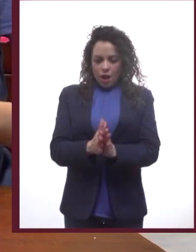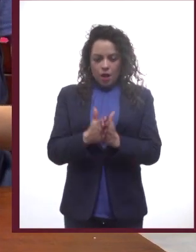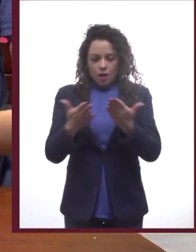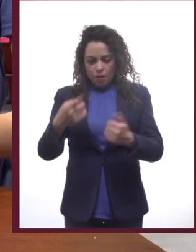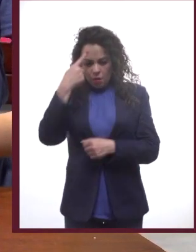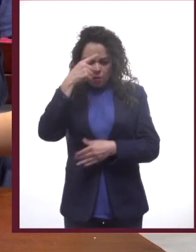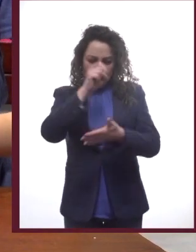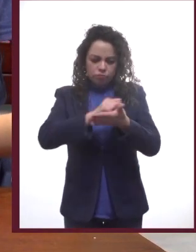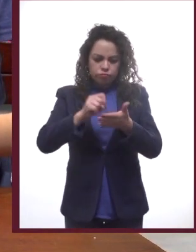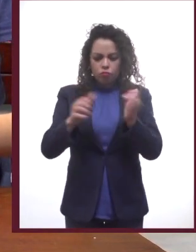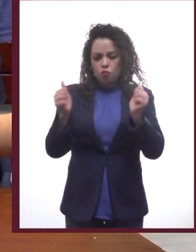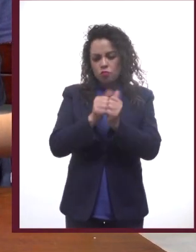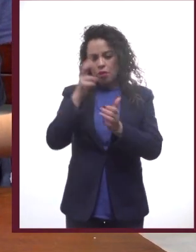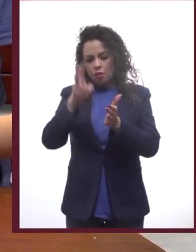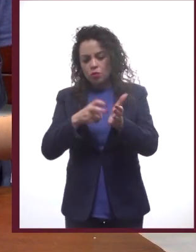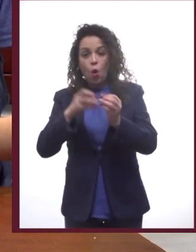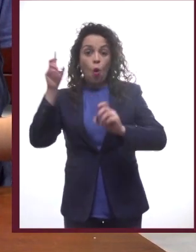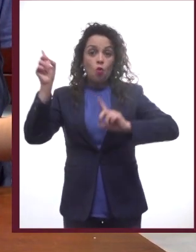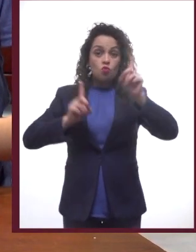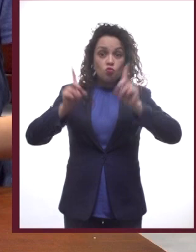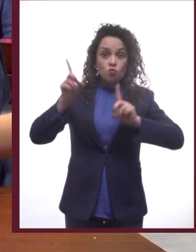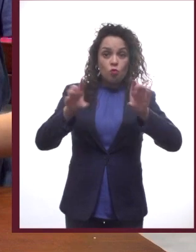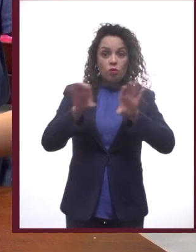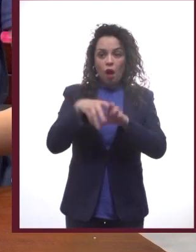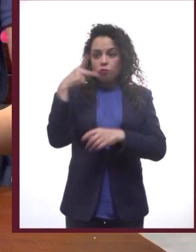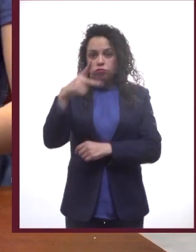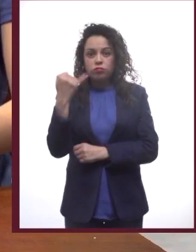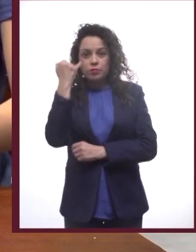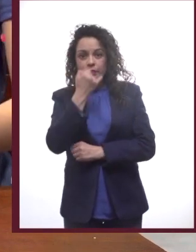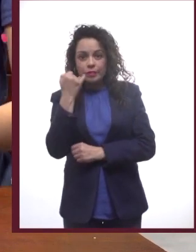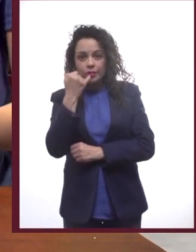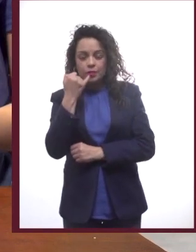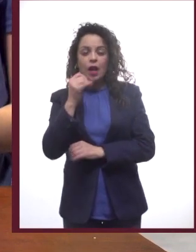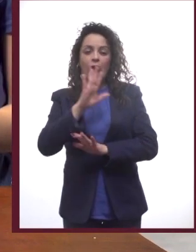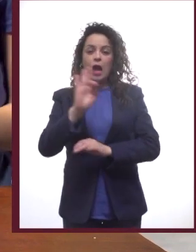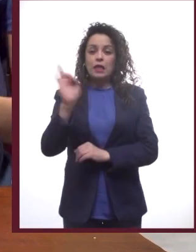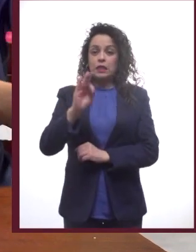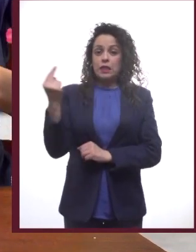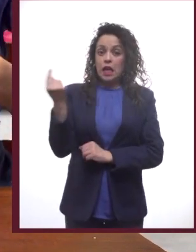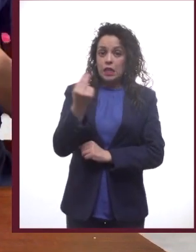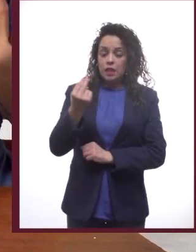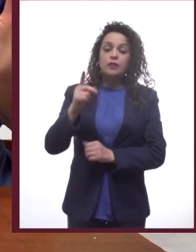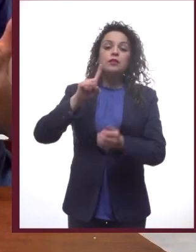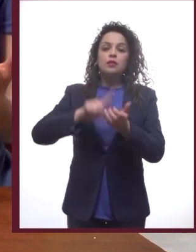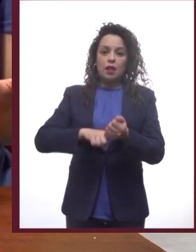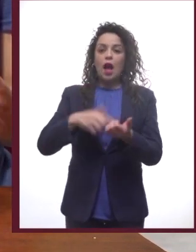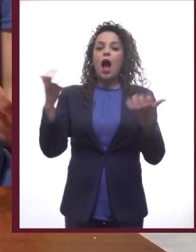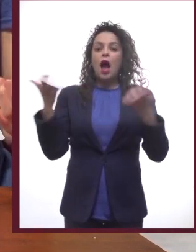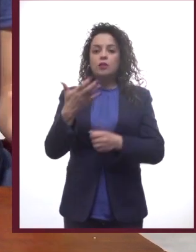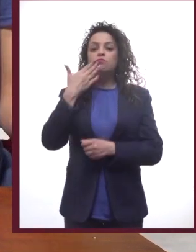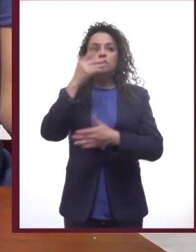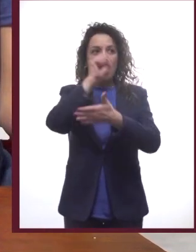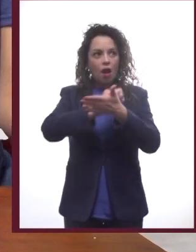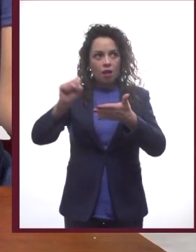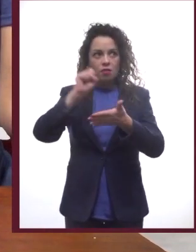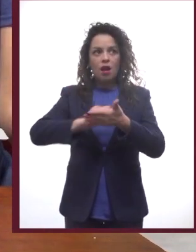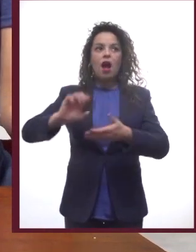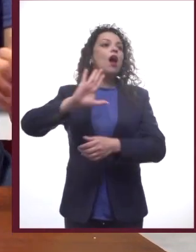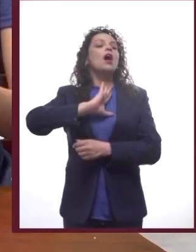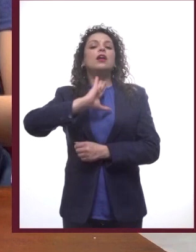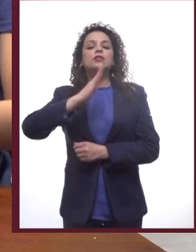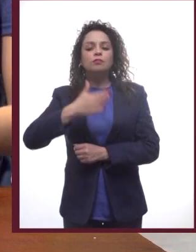con corrección y consultar dudas en el idioma cuando lo necesites es El arte de escribir bien en